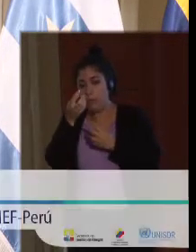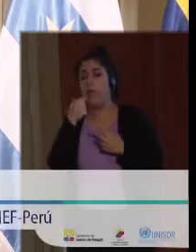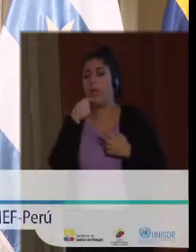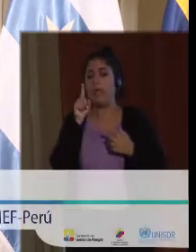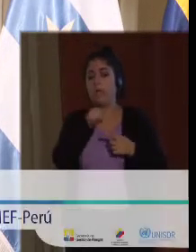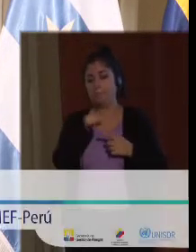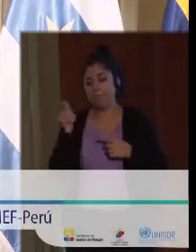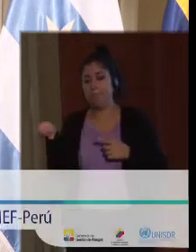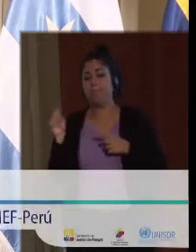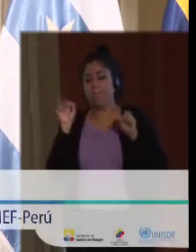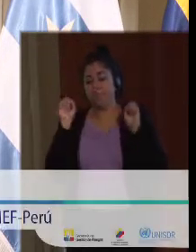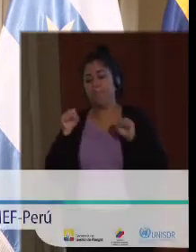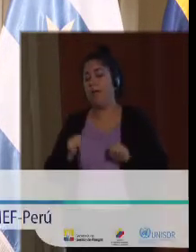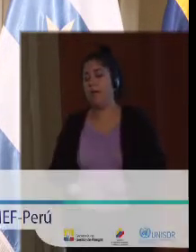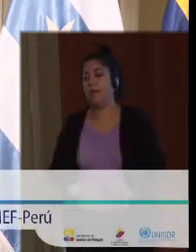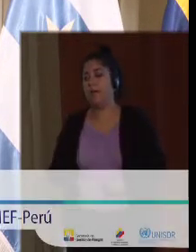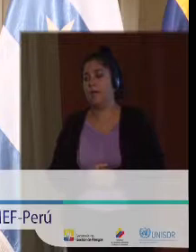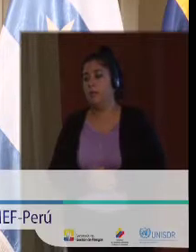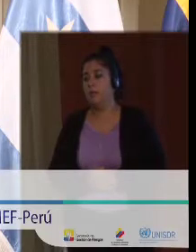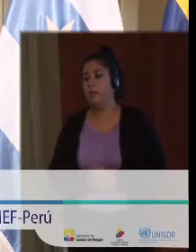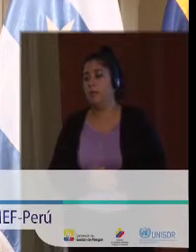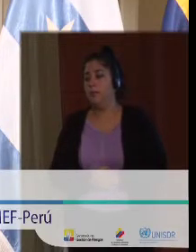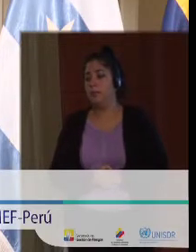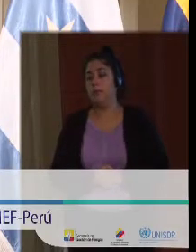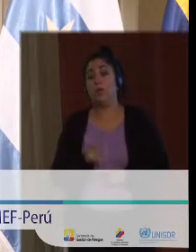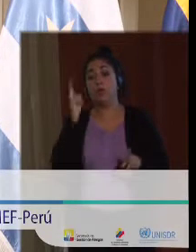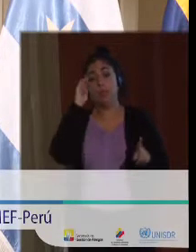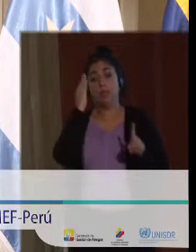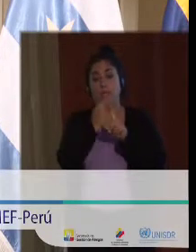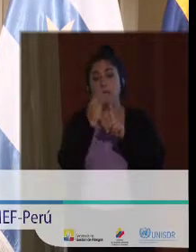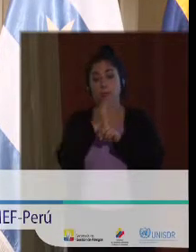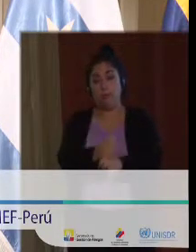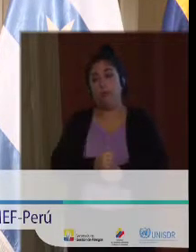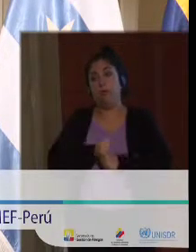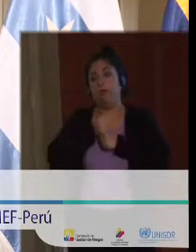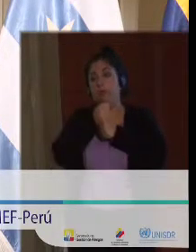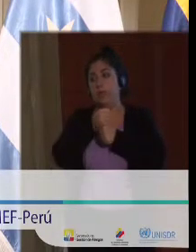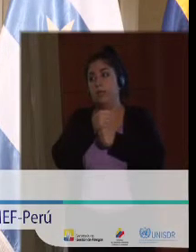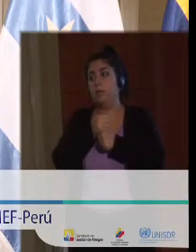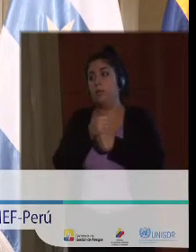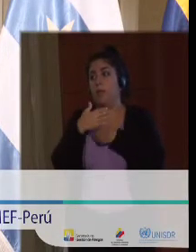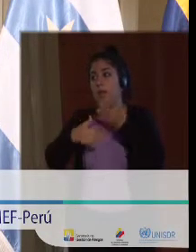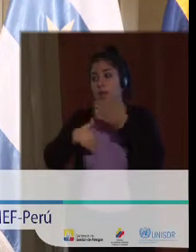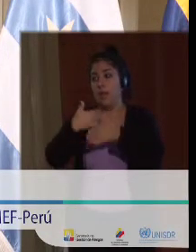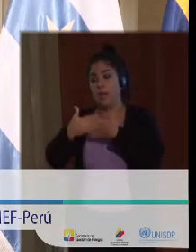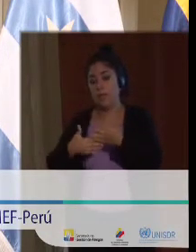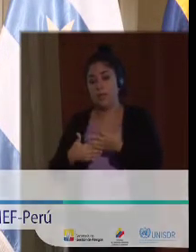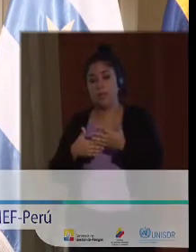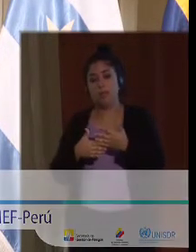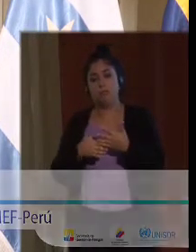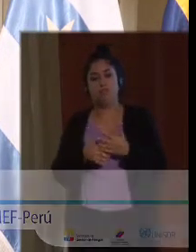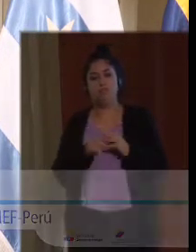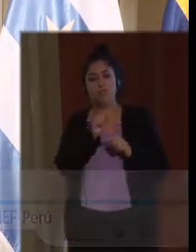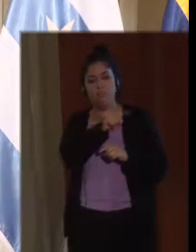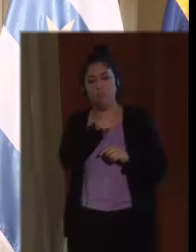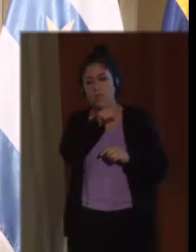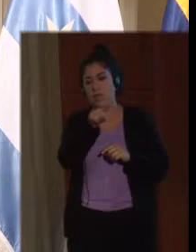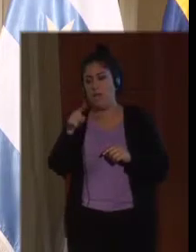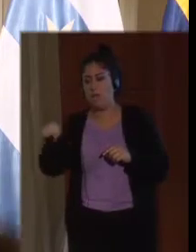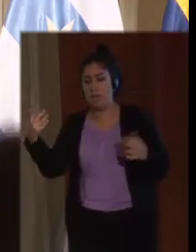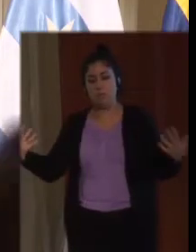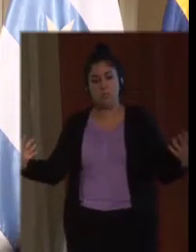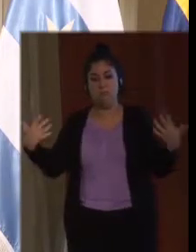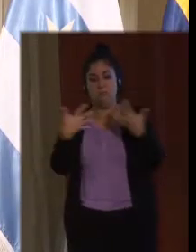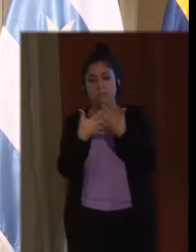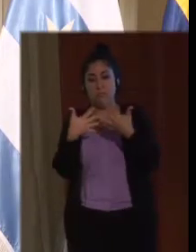marco institucional que se tiene con los gobiernos regionales, con una serie de entidades. Y la gestión del conocimiento